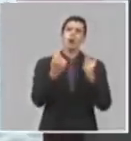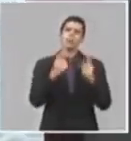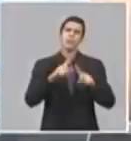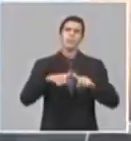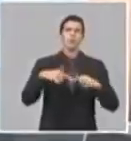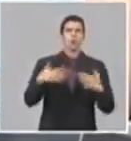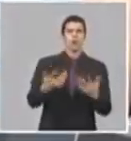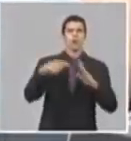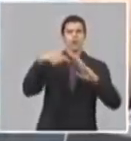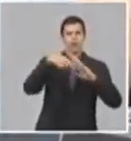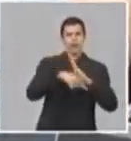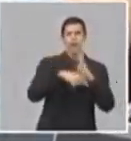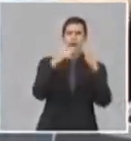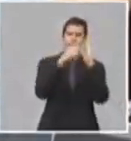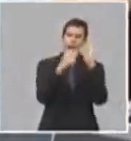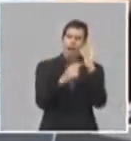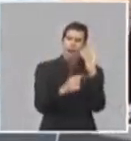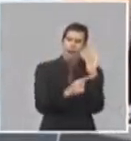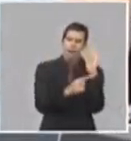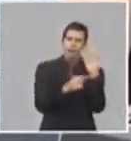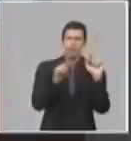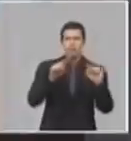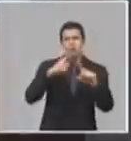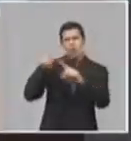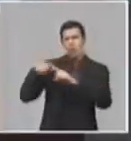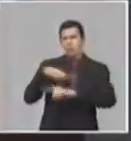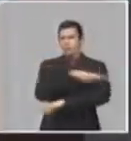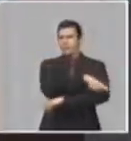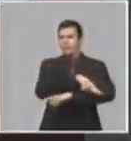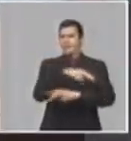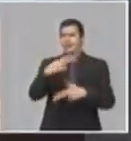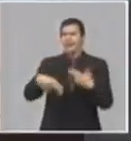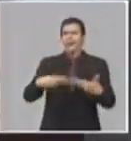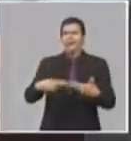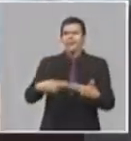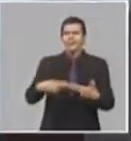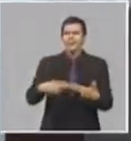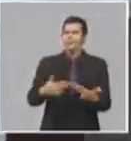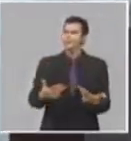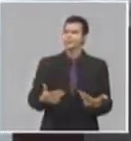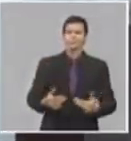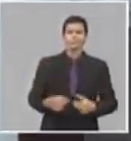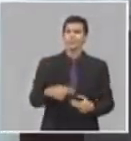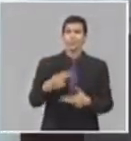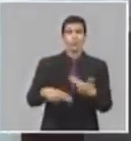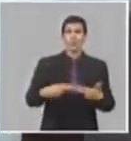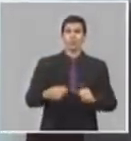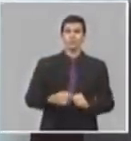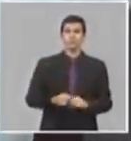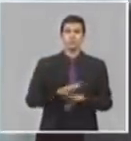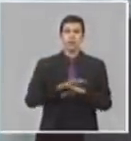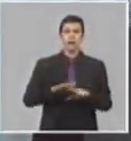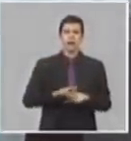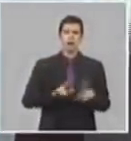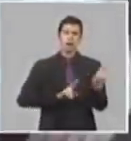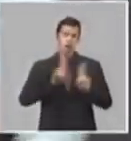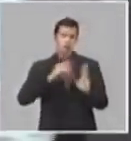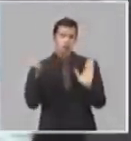medidas. Ahora bien, han sacado nada más, claro, no conocen las otras, han sacado solo una medida y contra